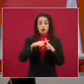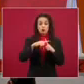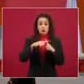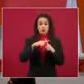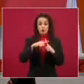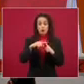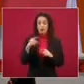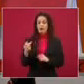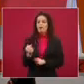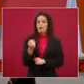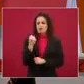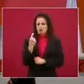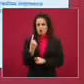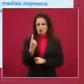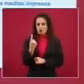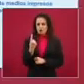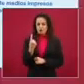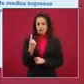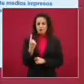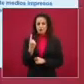Positivas, 1.